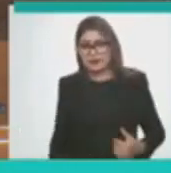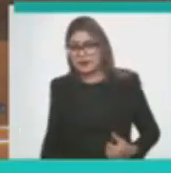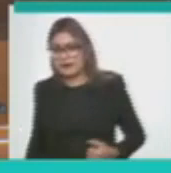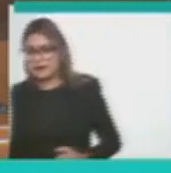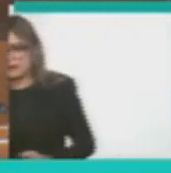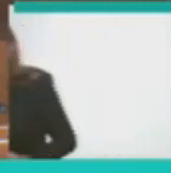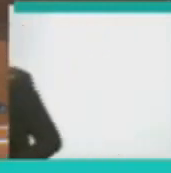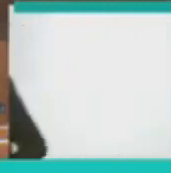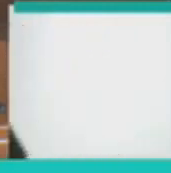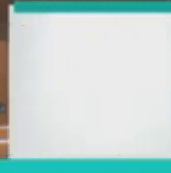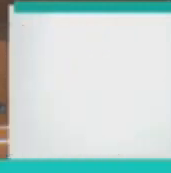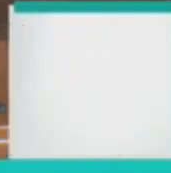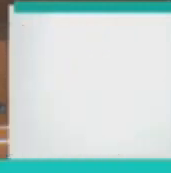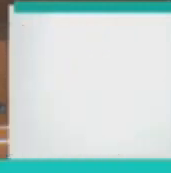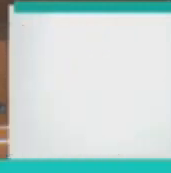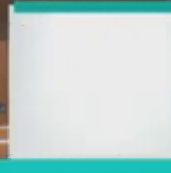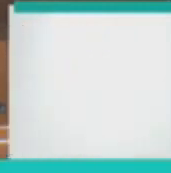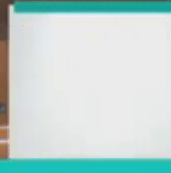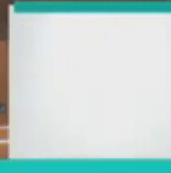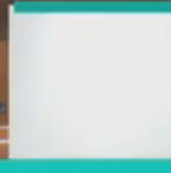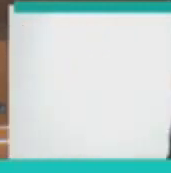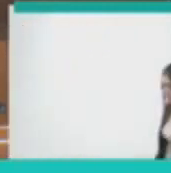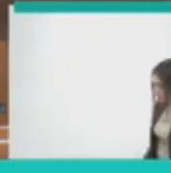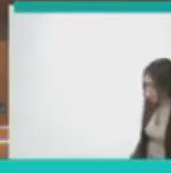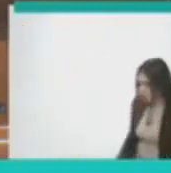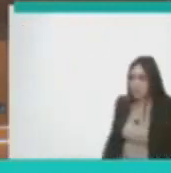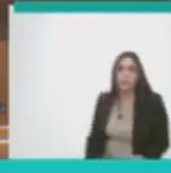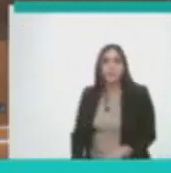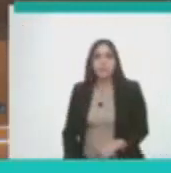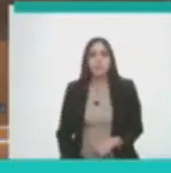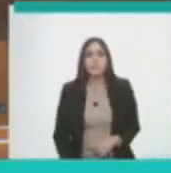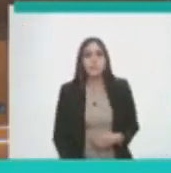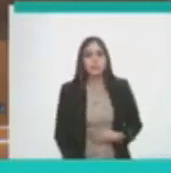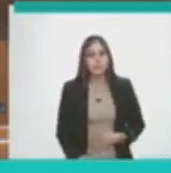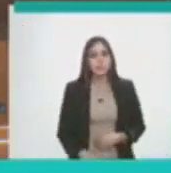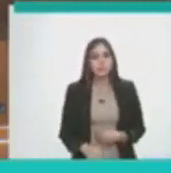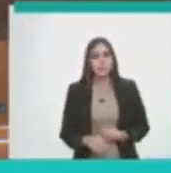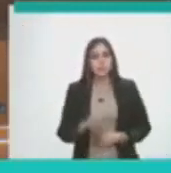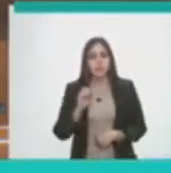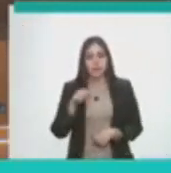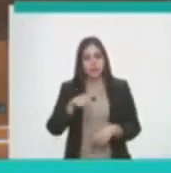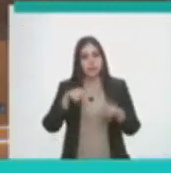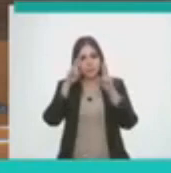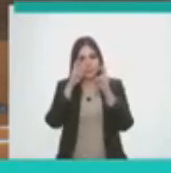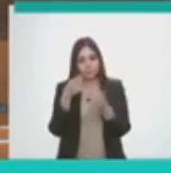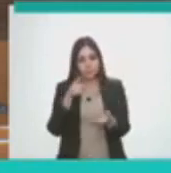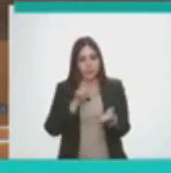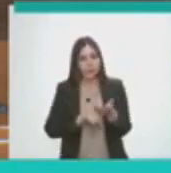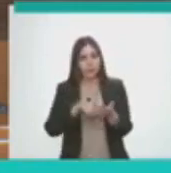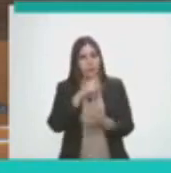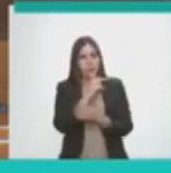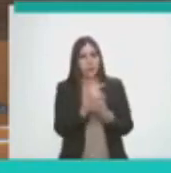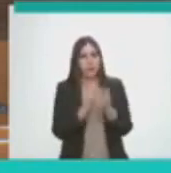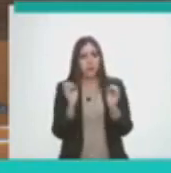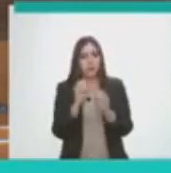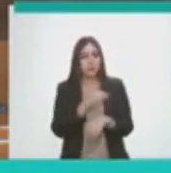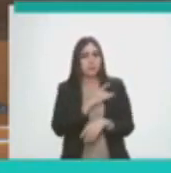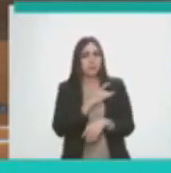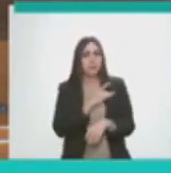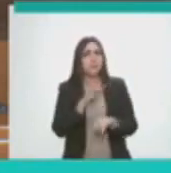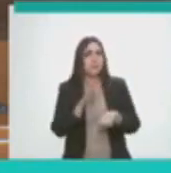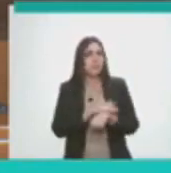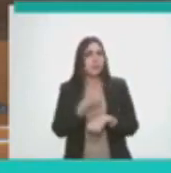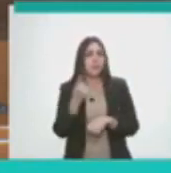caso que no ha considerado dicho tema dentro de sus programas ya que es a través de la transparencia de